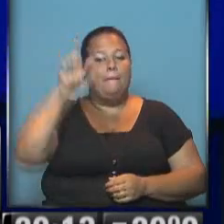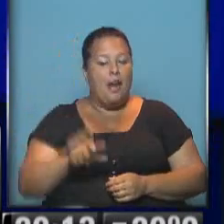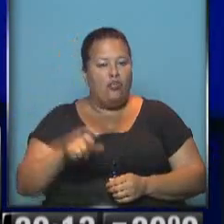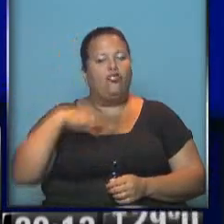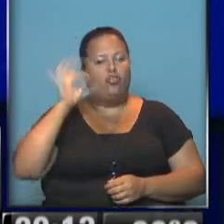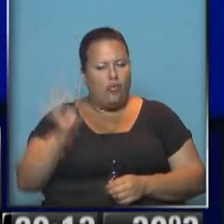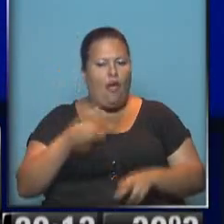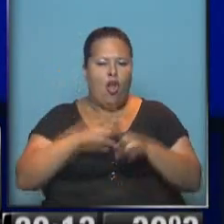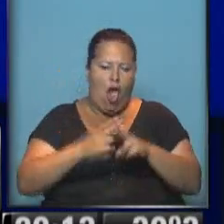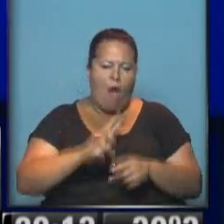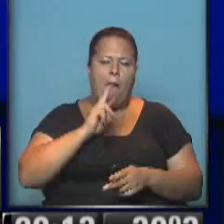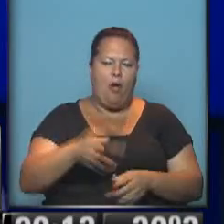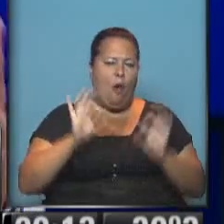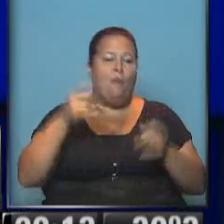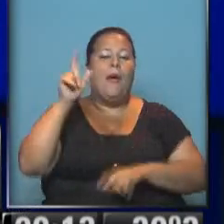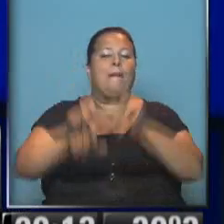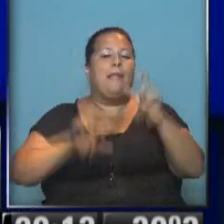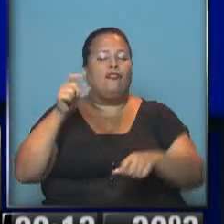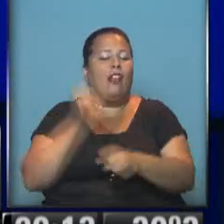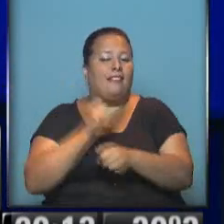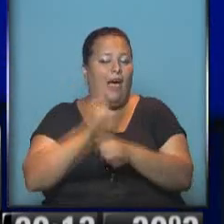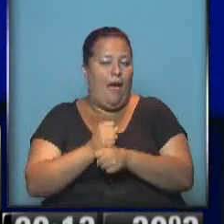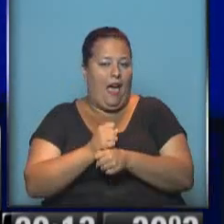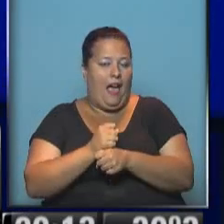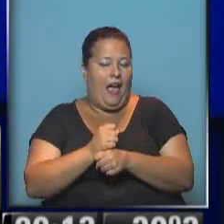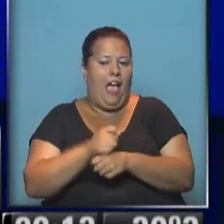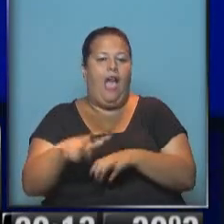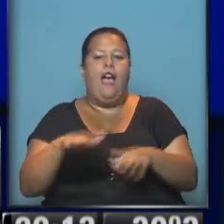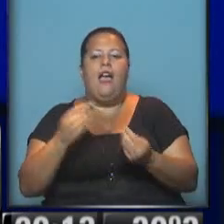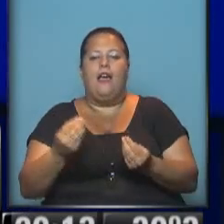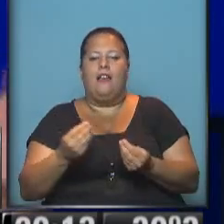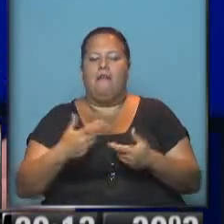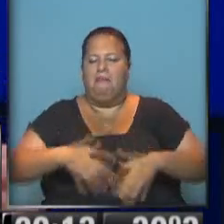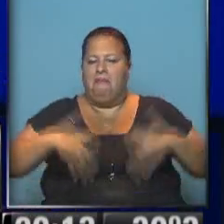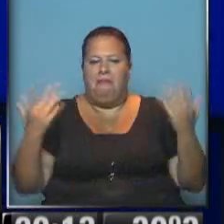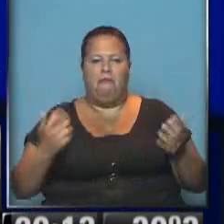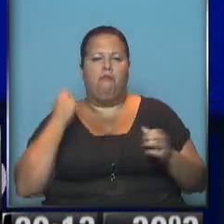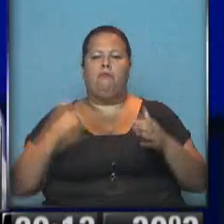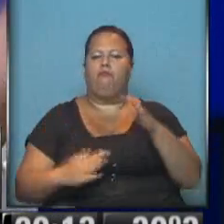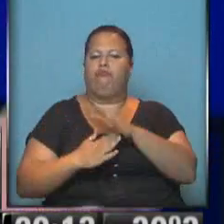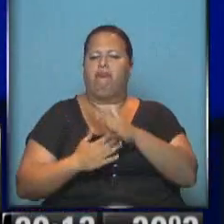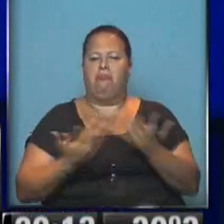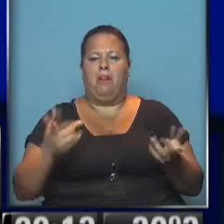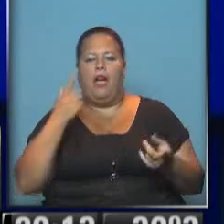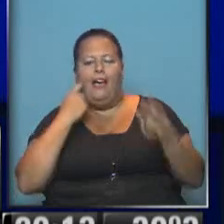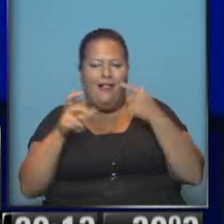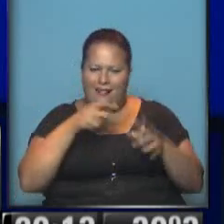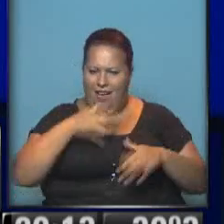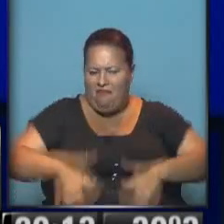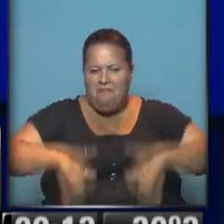sabía nombre, apellido, todo, porque esta gente trabajaba o actuaba con una omnipotencia absoluta, no cuidaban ningún